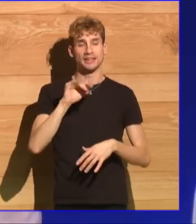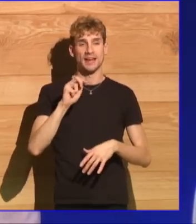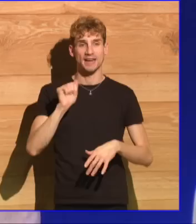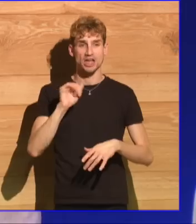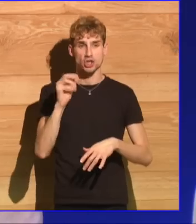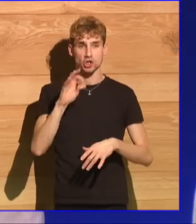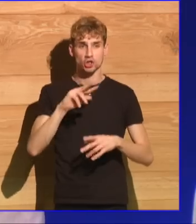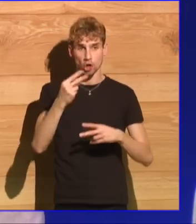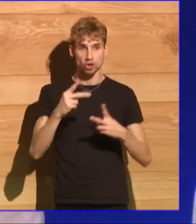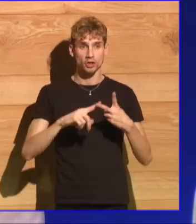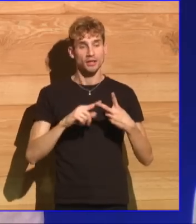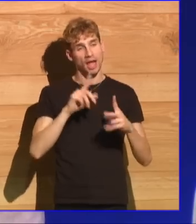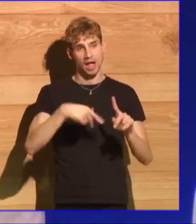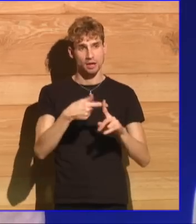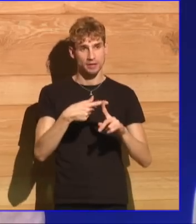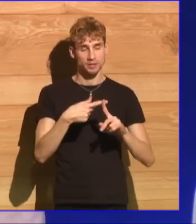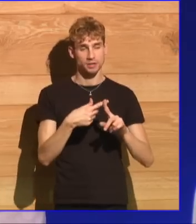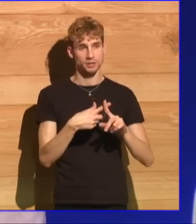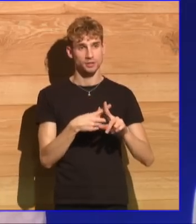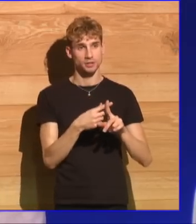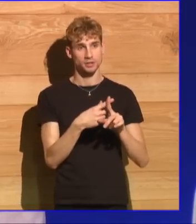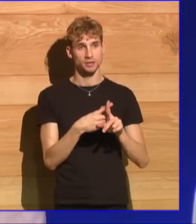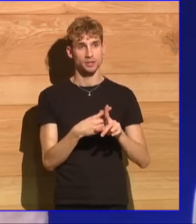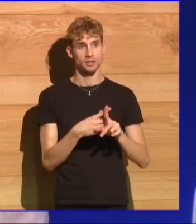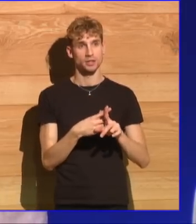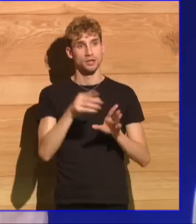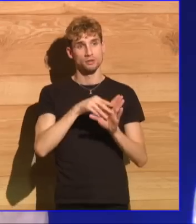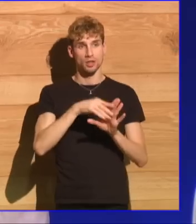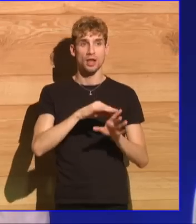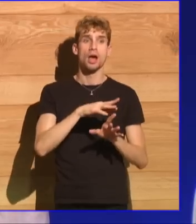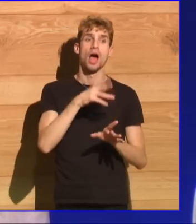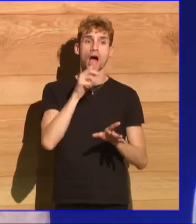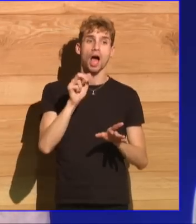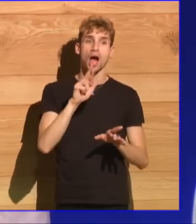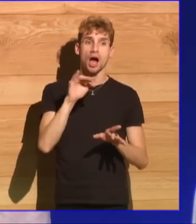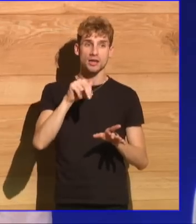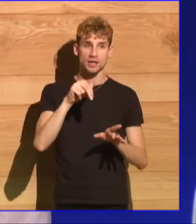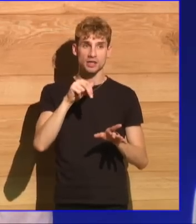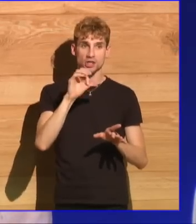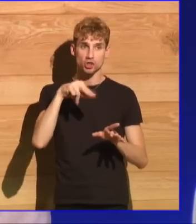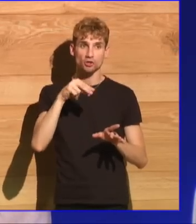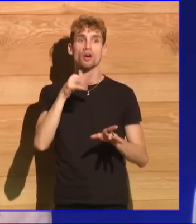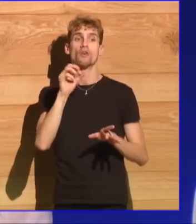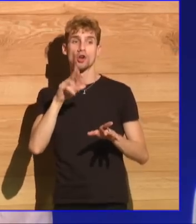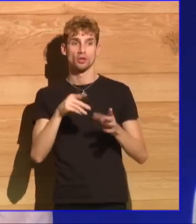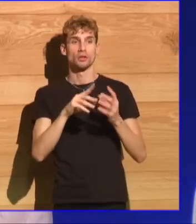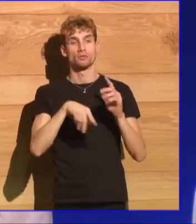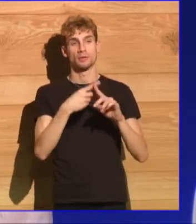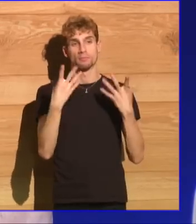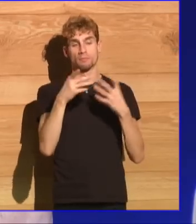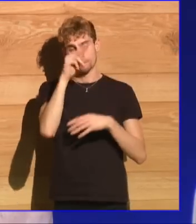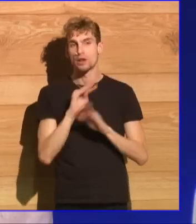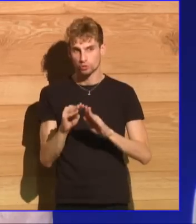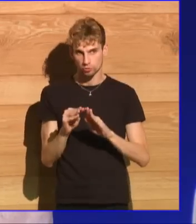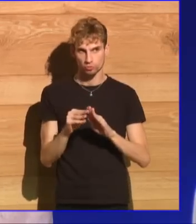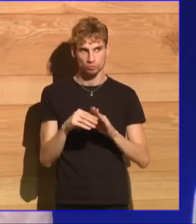además reúne a Harrison padre. Ford con su padre, con Sean Connery, cuando... Su padre